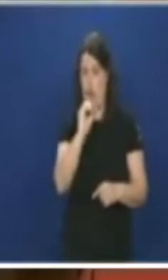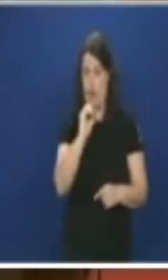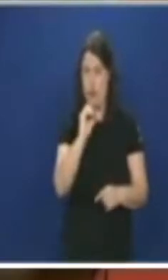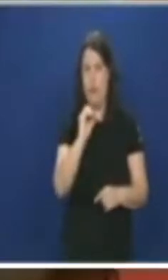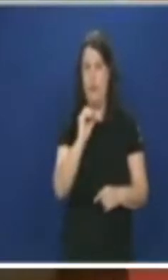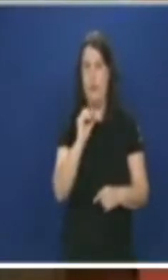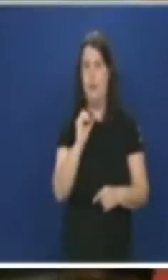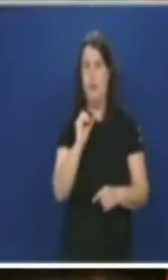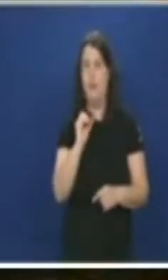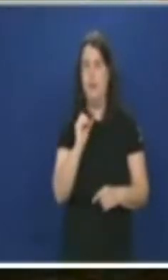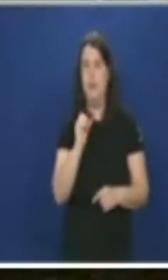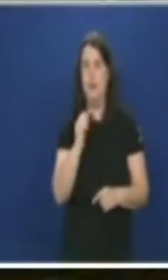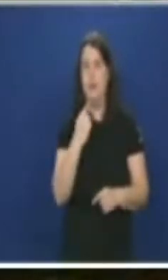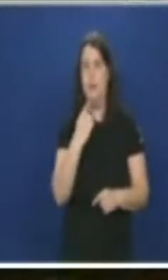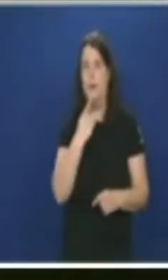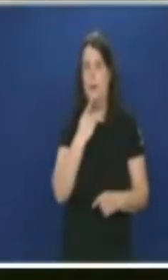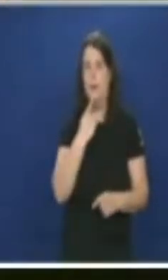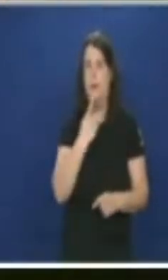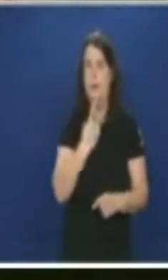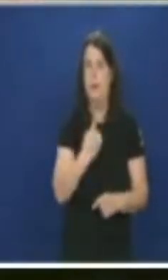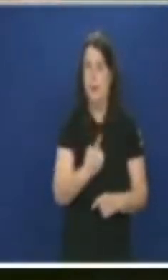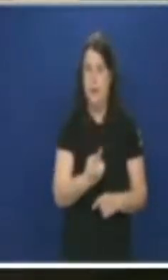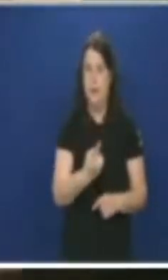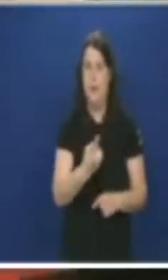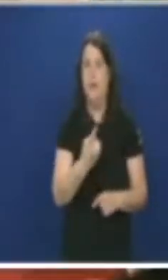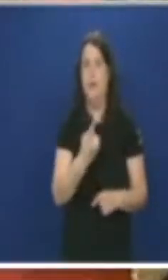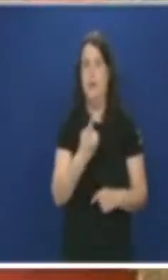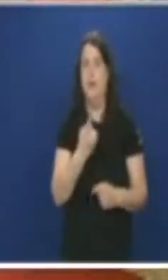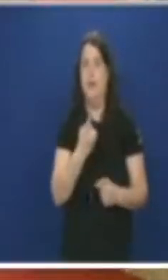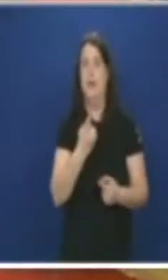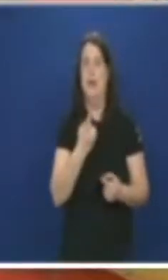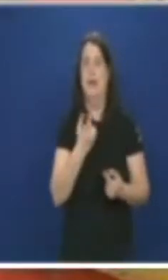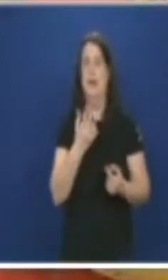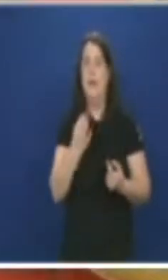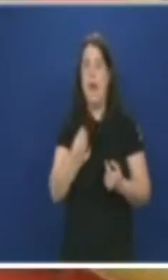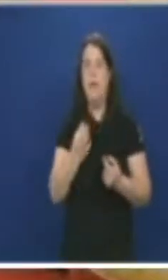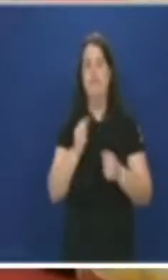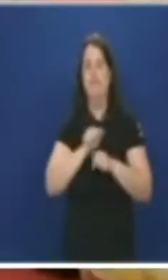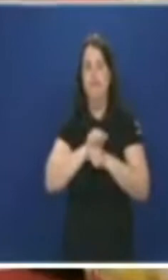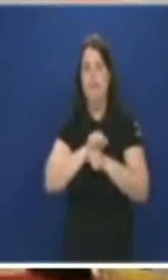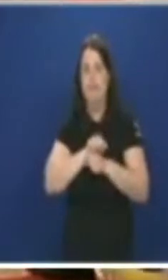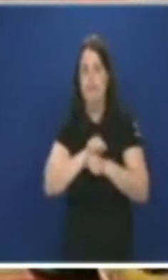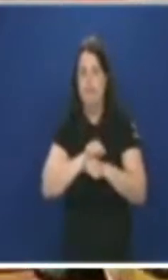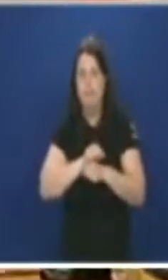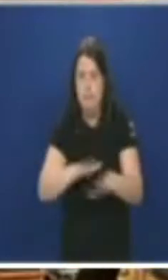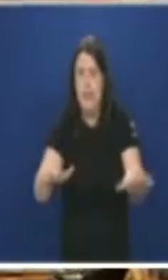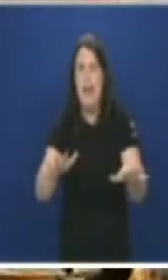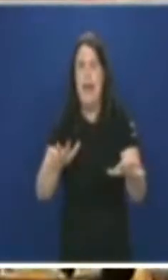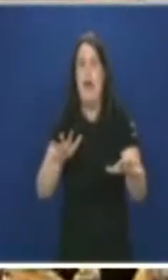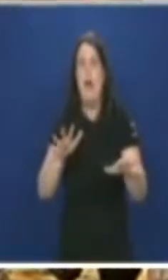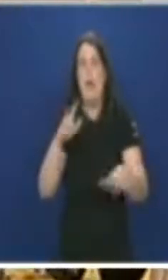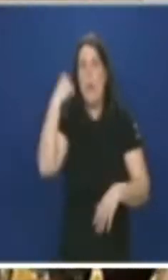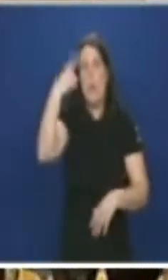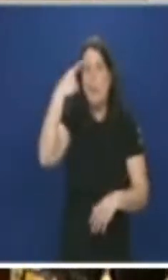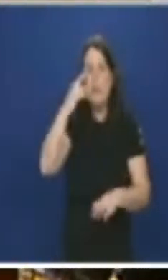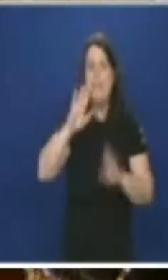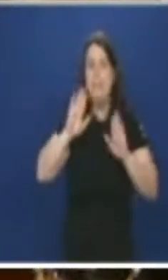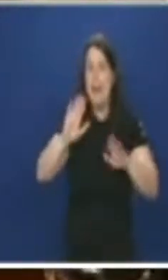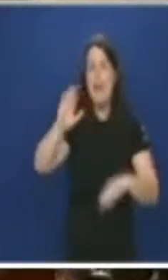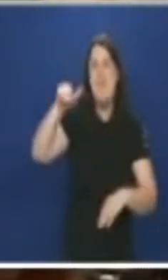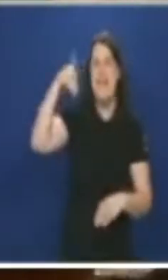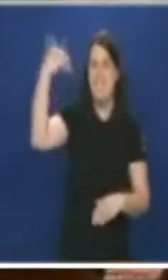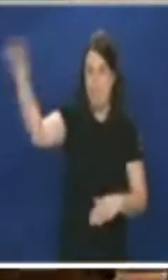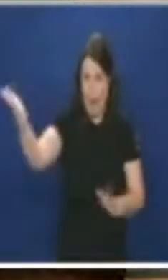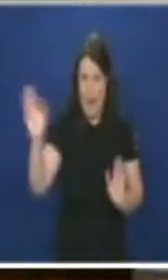con fervor de neófita en transmisora de culturas alleas. Deixa